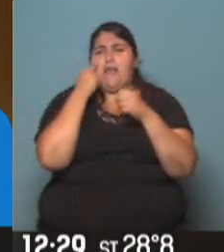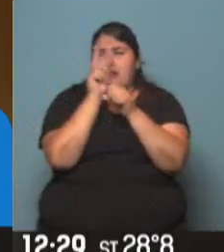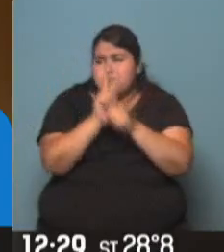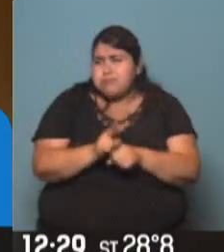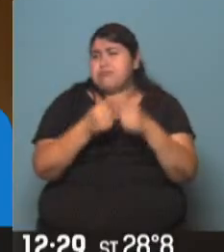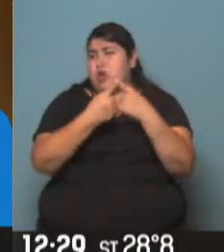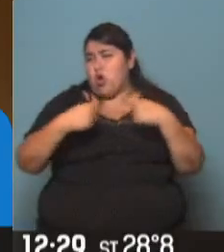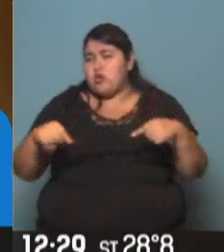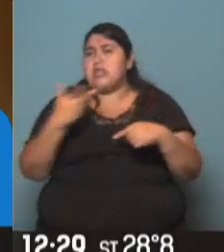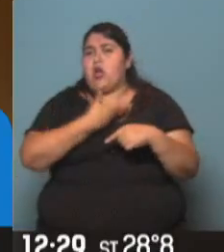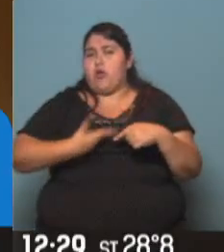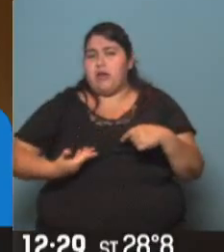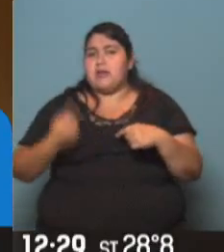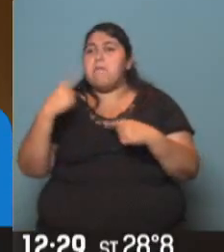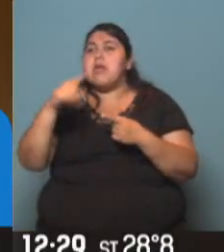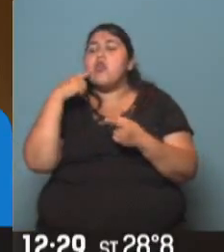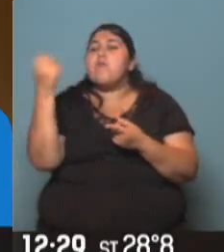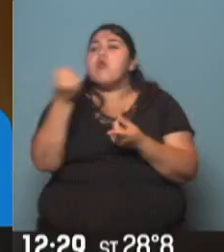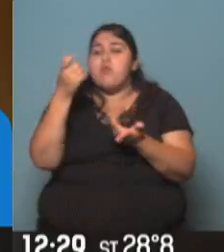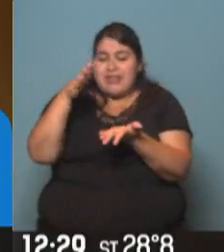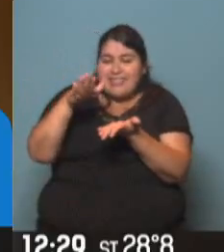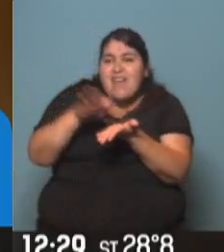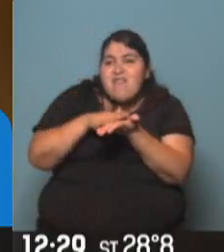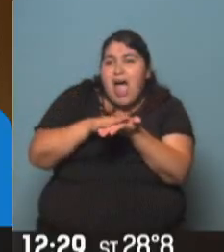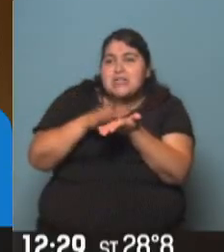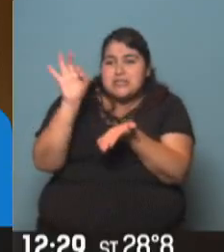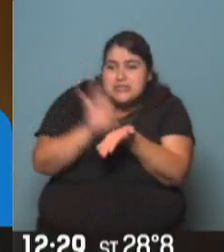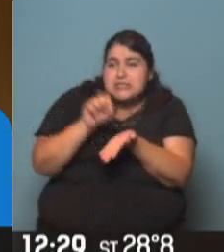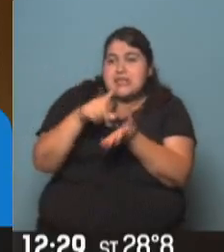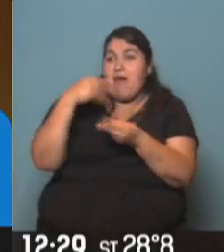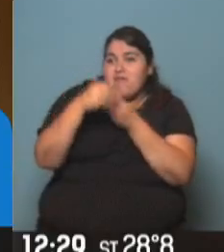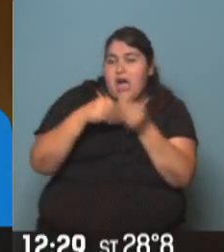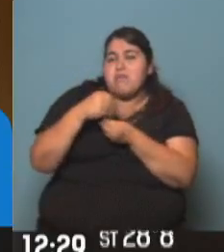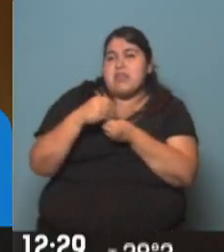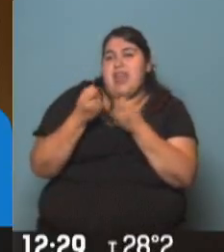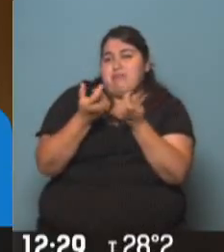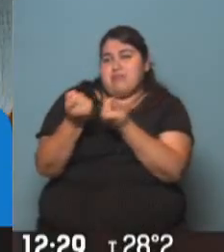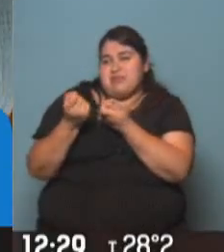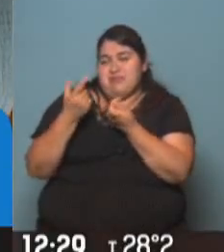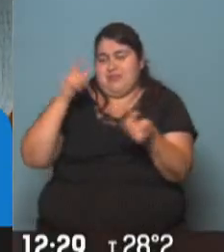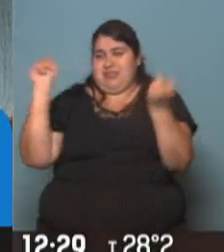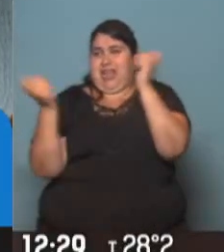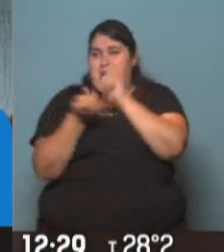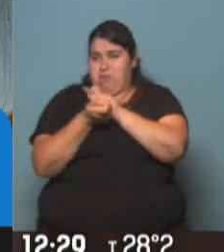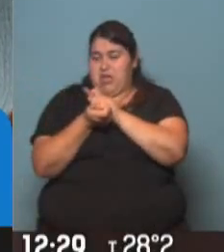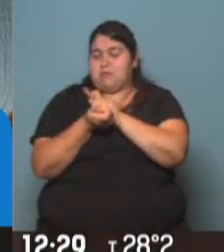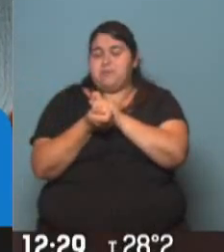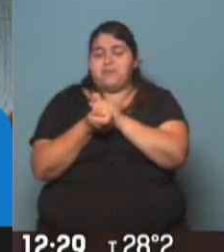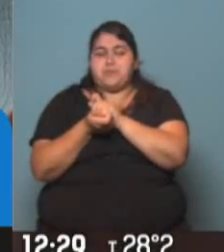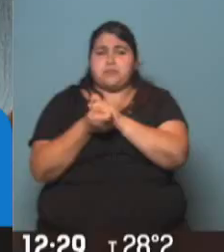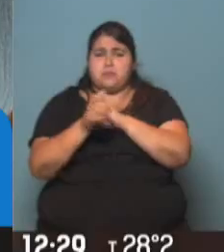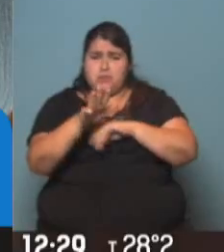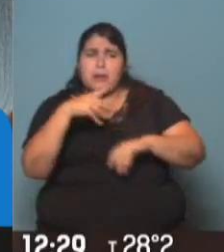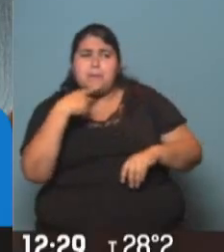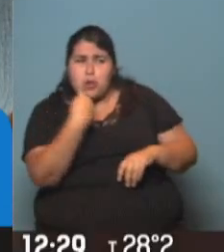del estado pero la base tiene que cambiar y la base es la relación cultural y yo te quiero hacer una pregunta qué tiene que ver con las